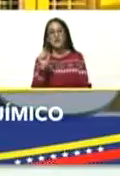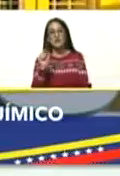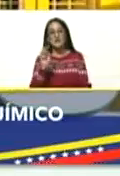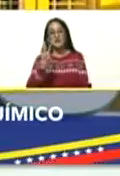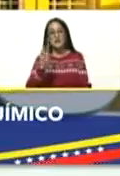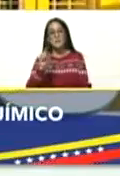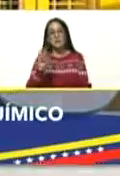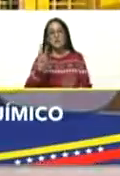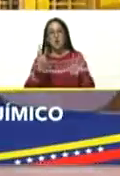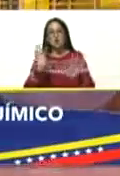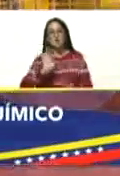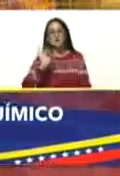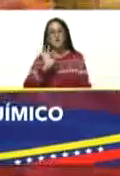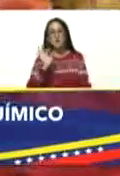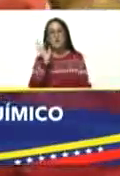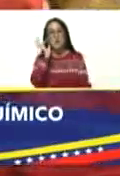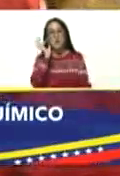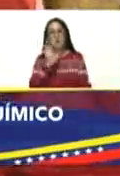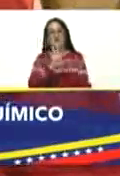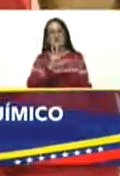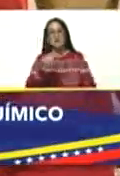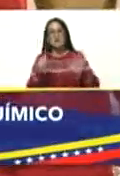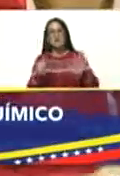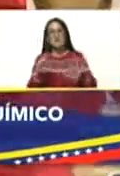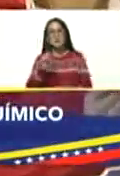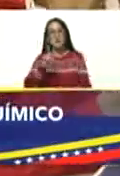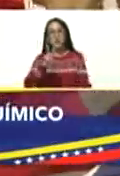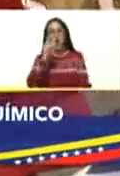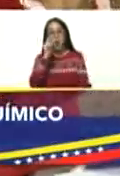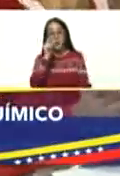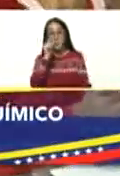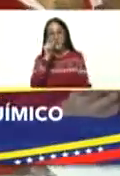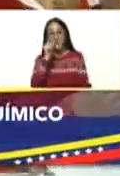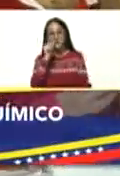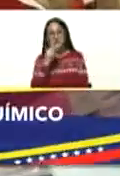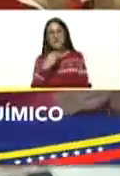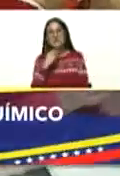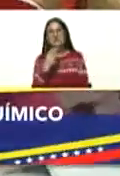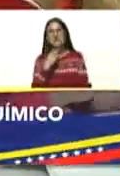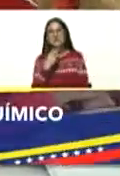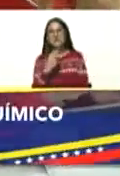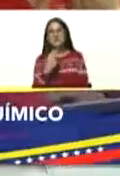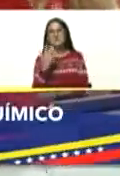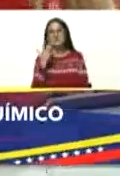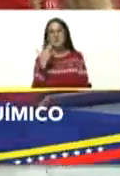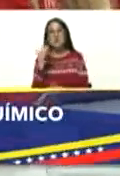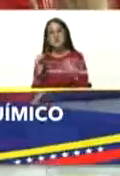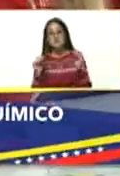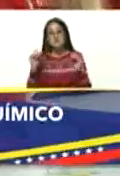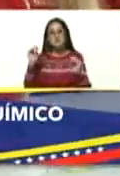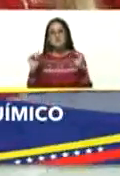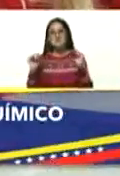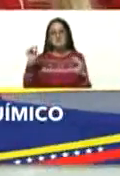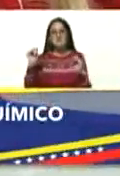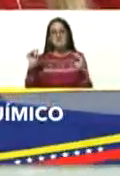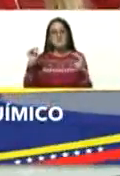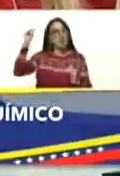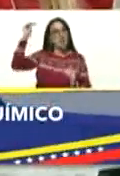43.8% mujeres, 56.2% hombres. Para que ustedes vean, bien equilibrado, bastante